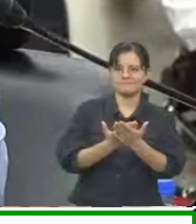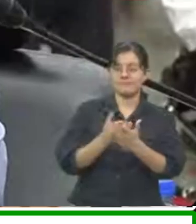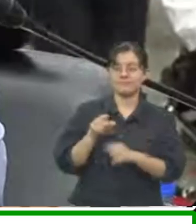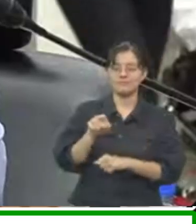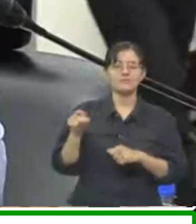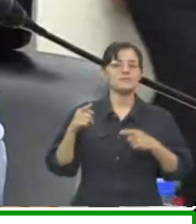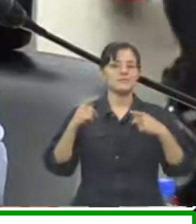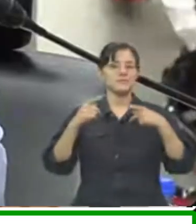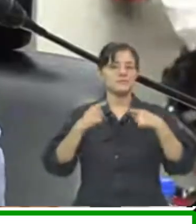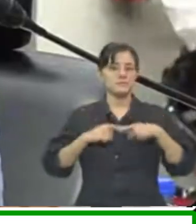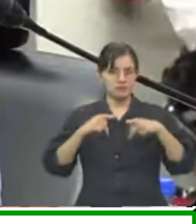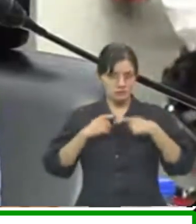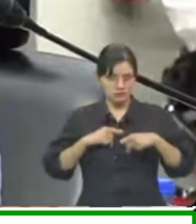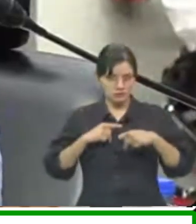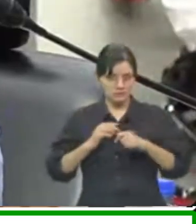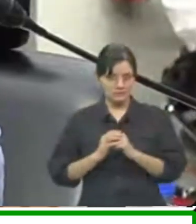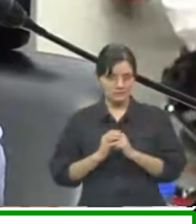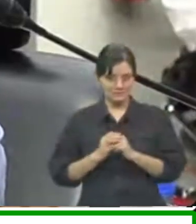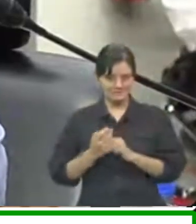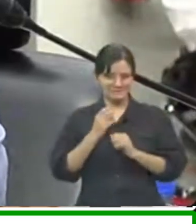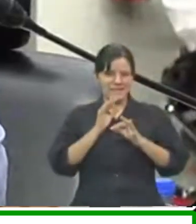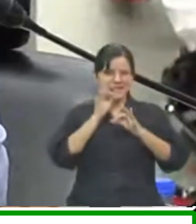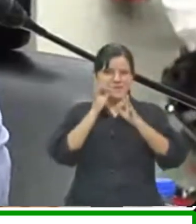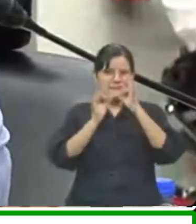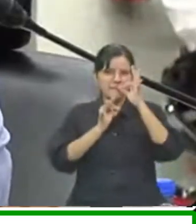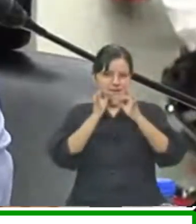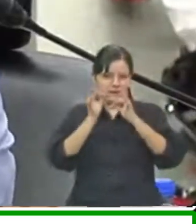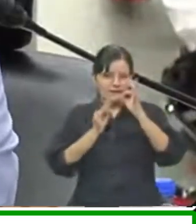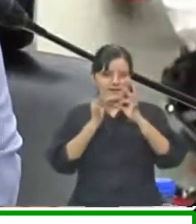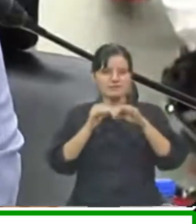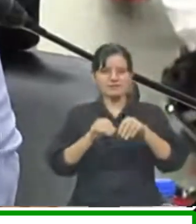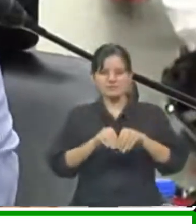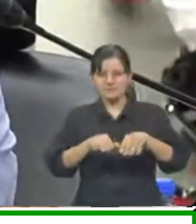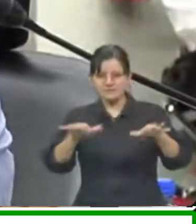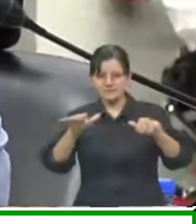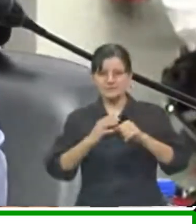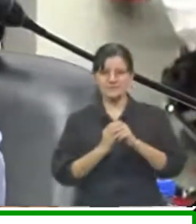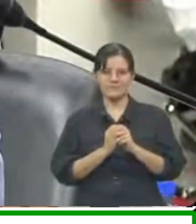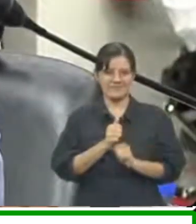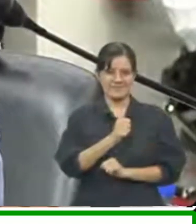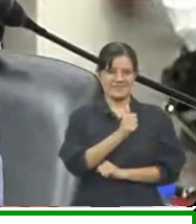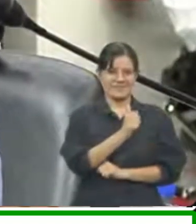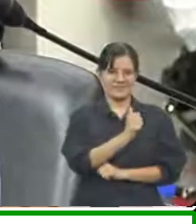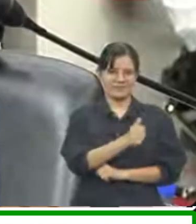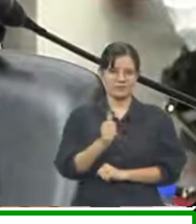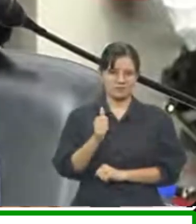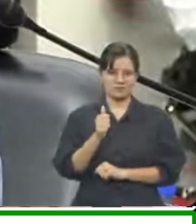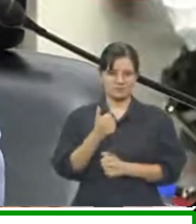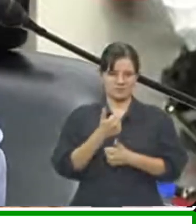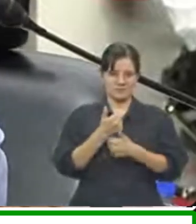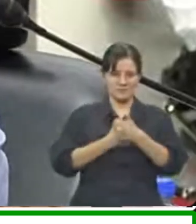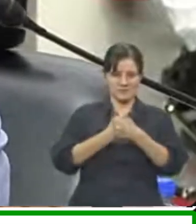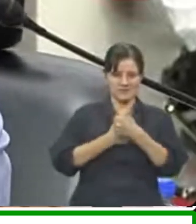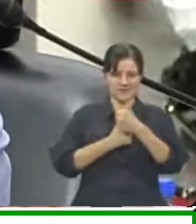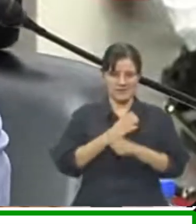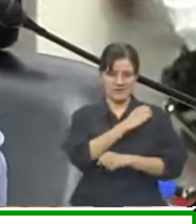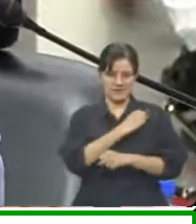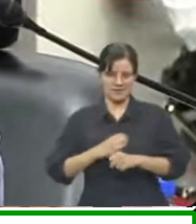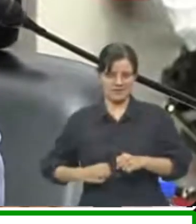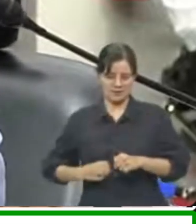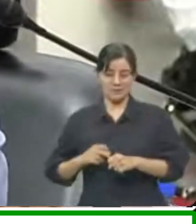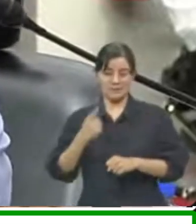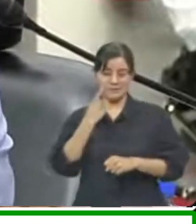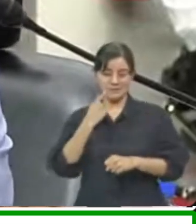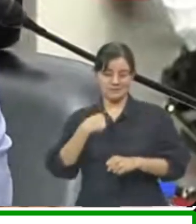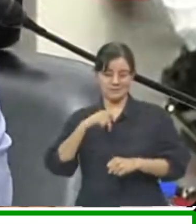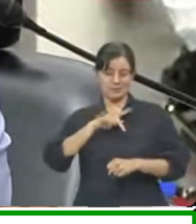ciudadanía, con base en esas campañas y con lo que cada uno de los contendientes ofrece al